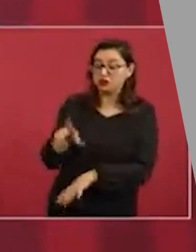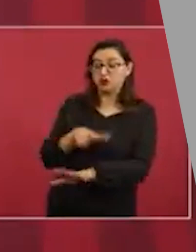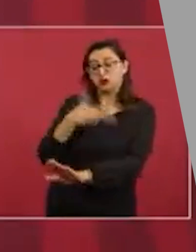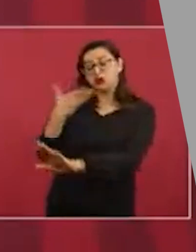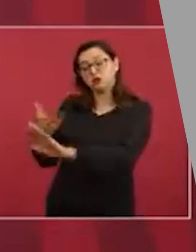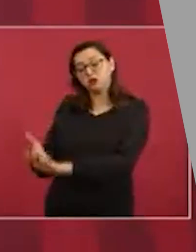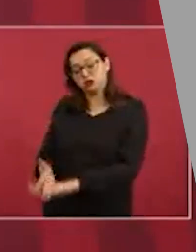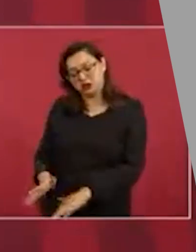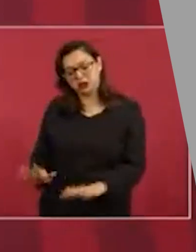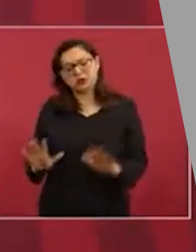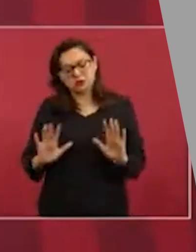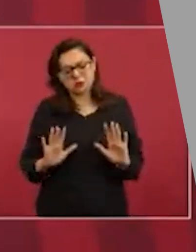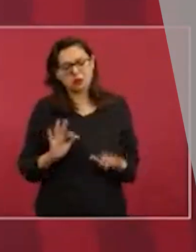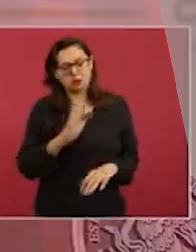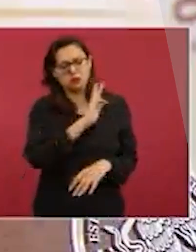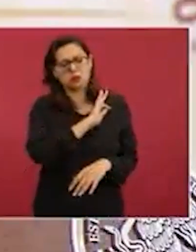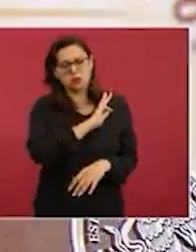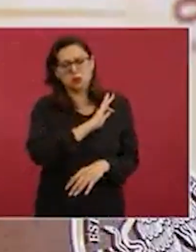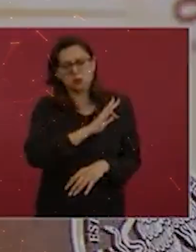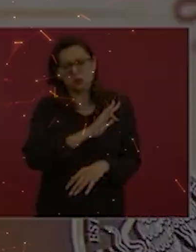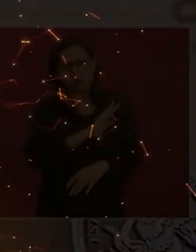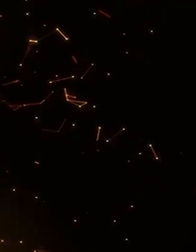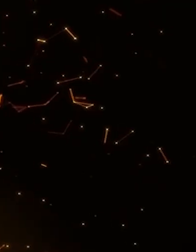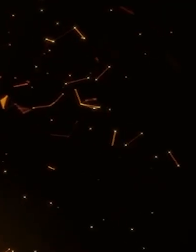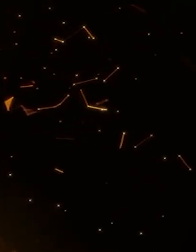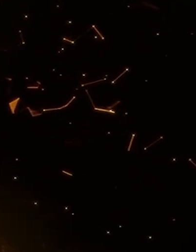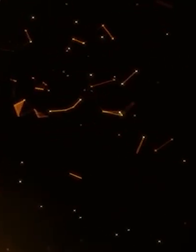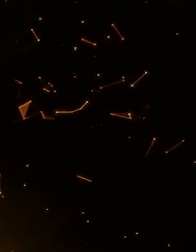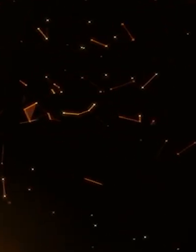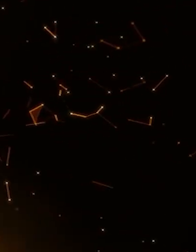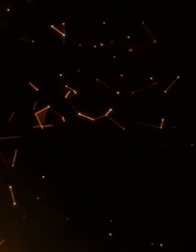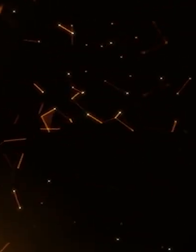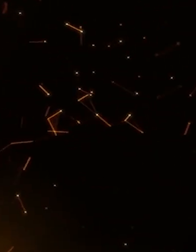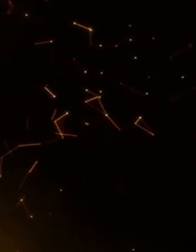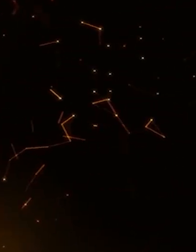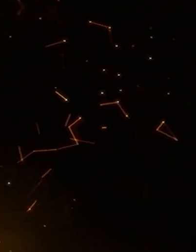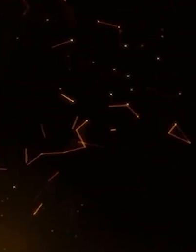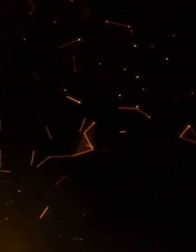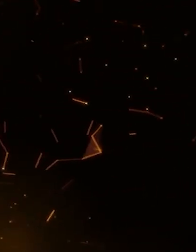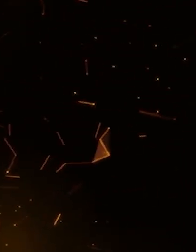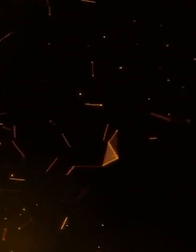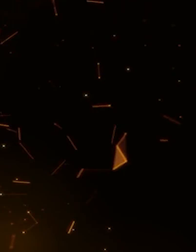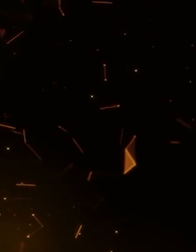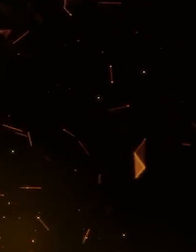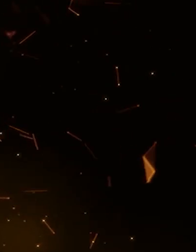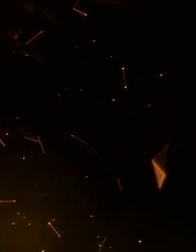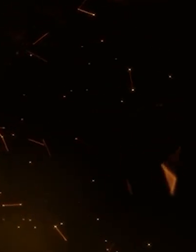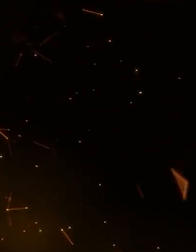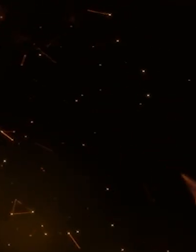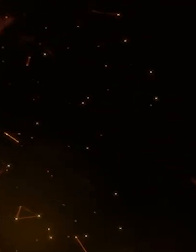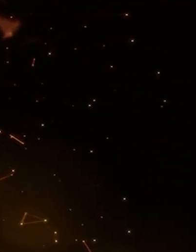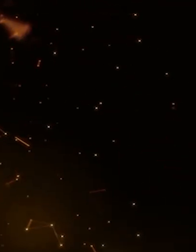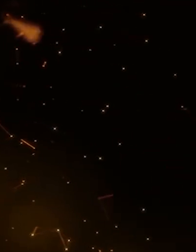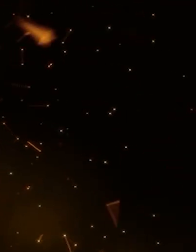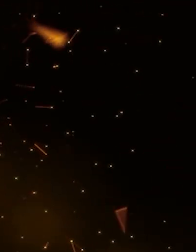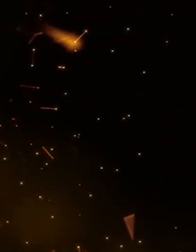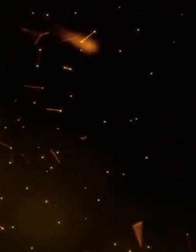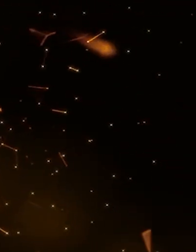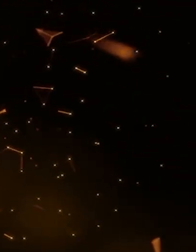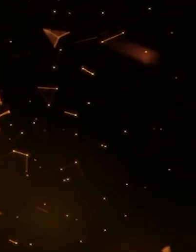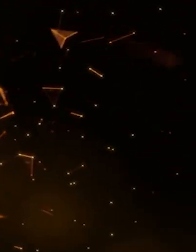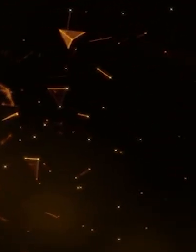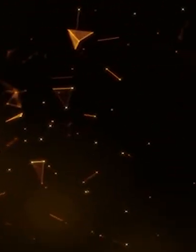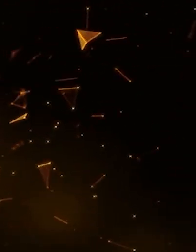competente resuelva. Más en www.gdlpost